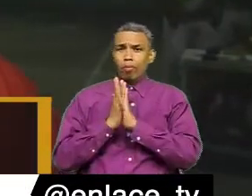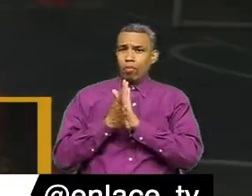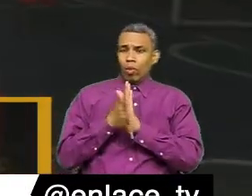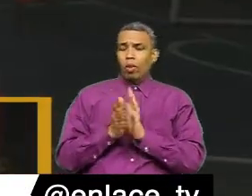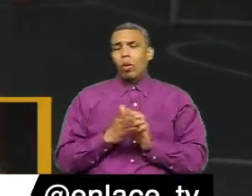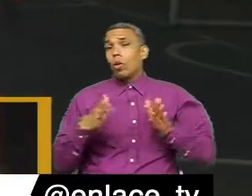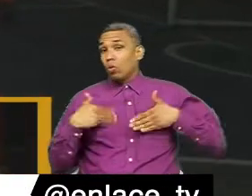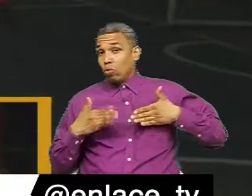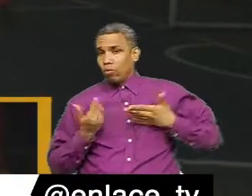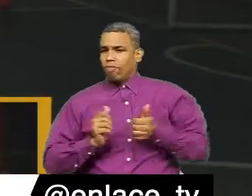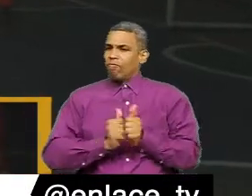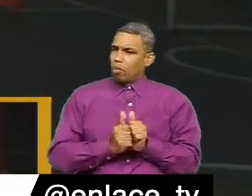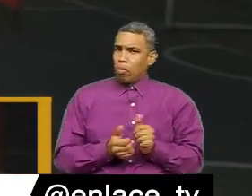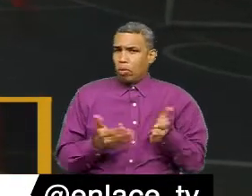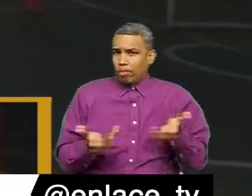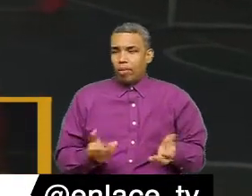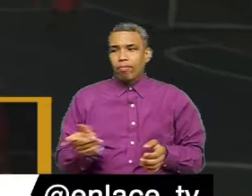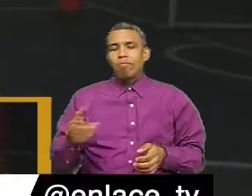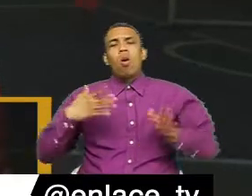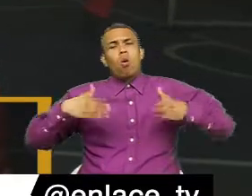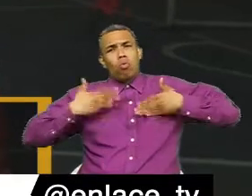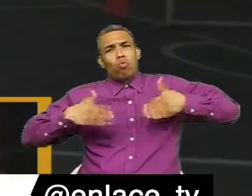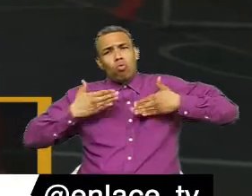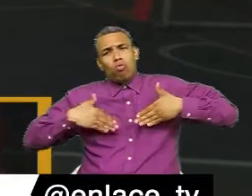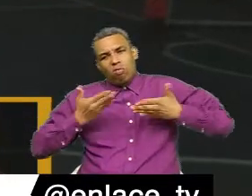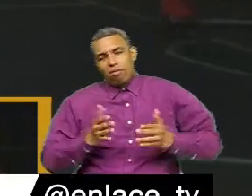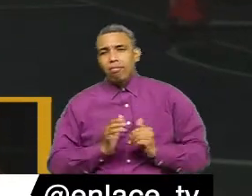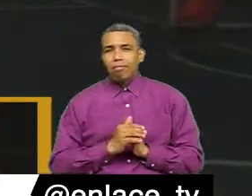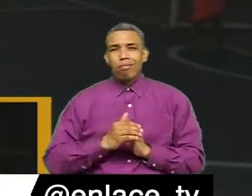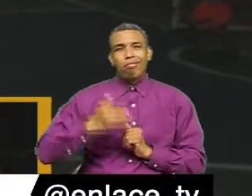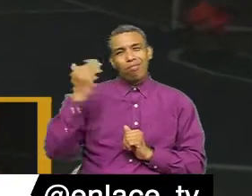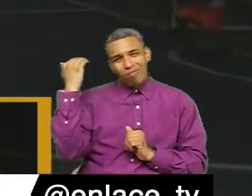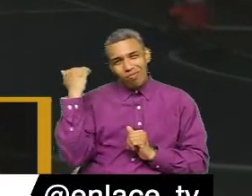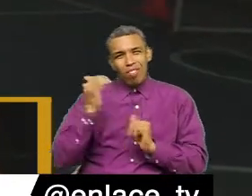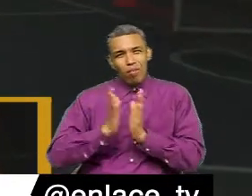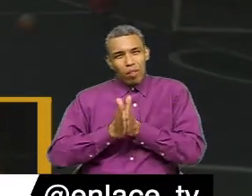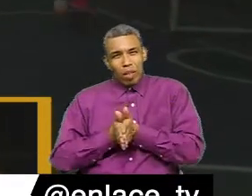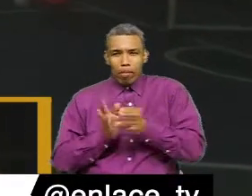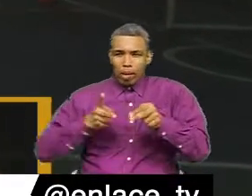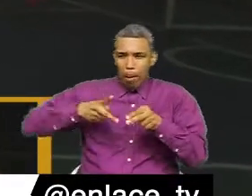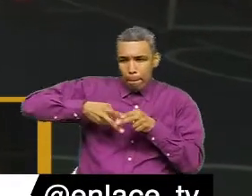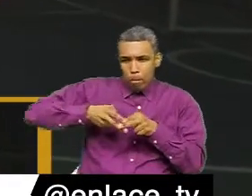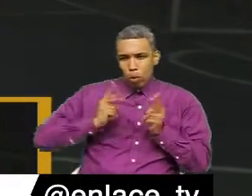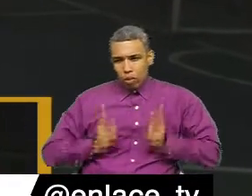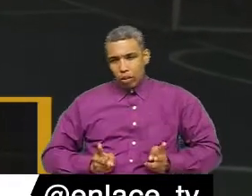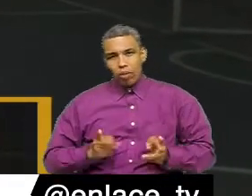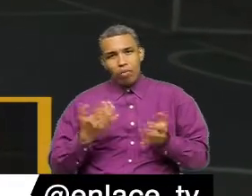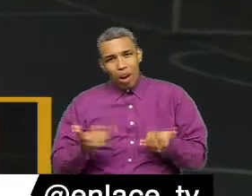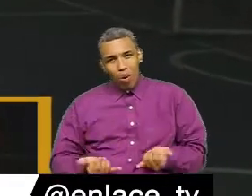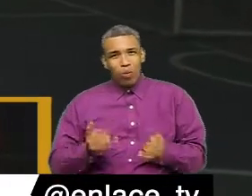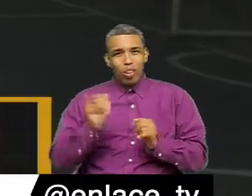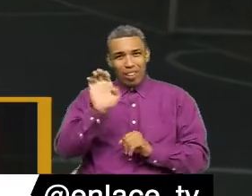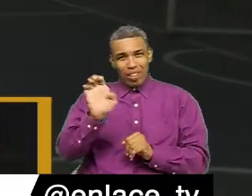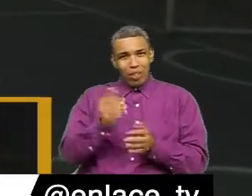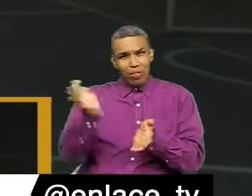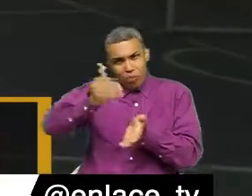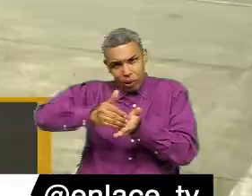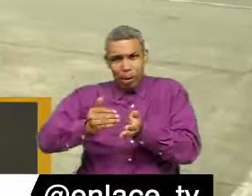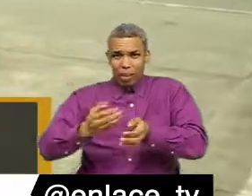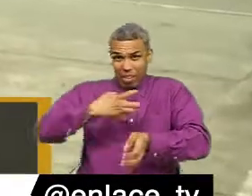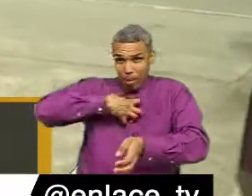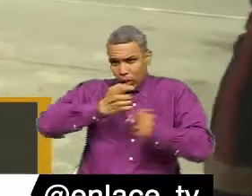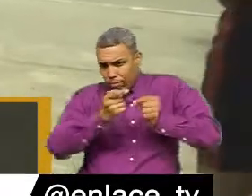tenemos. No, muy contento por la parte de que se haya empezado otra vez un torneo agradable, divertido a nivel de